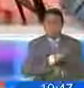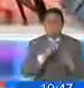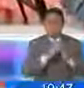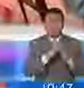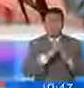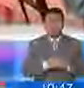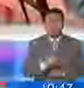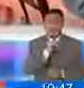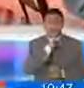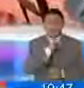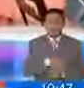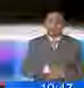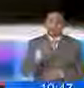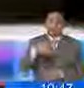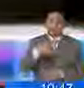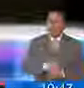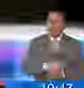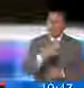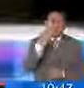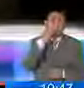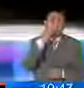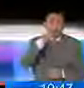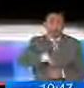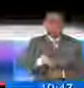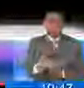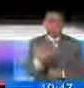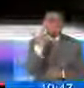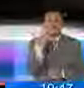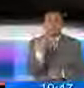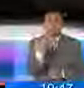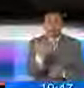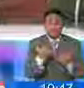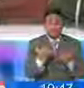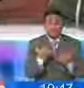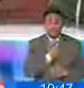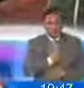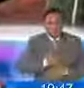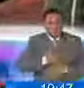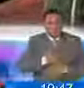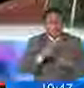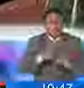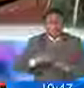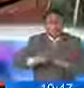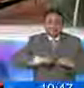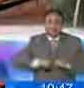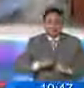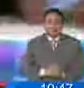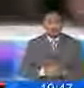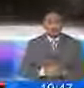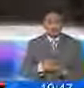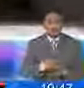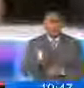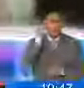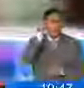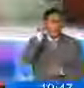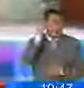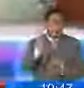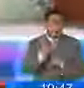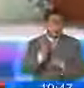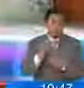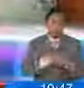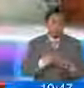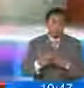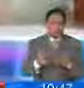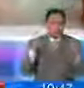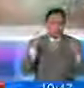el silencio. Una madre ha hecho que 5 angelitos ahora disfruten de varias actividades. Mujeres ejemplares que pese a los momentos duros